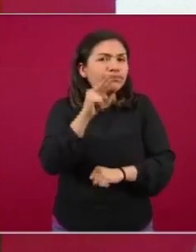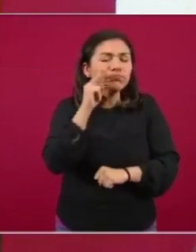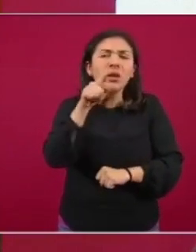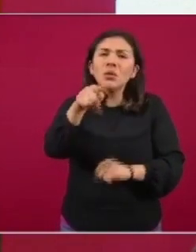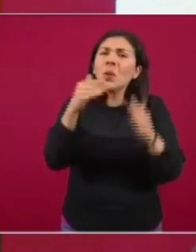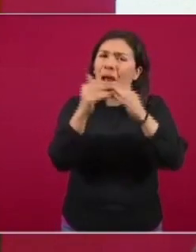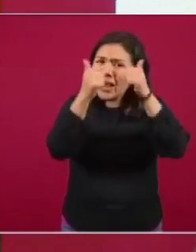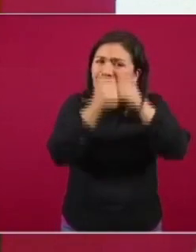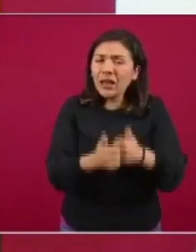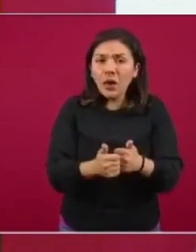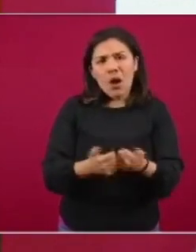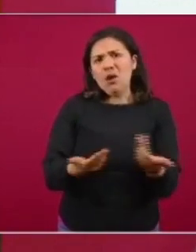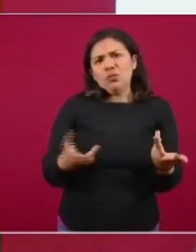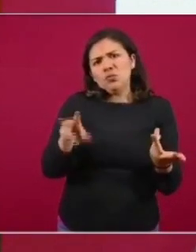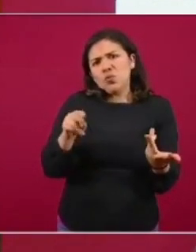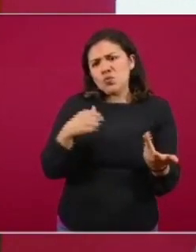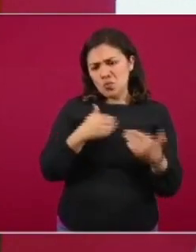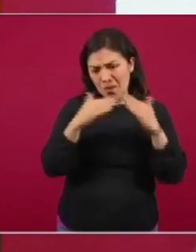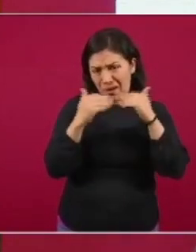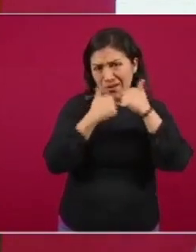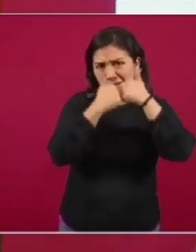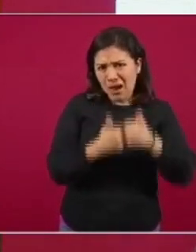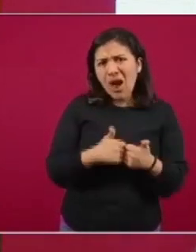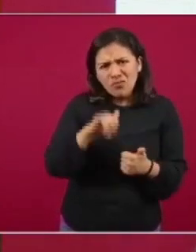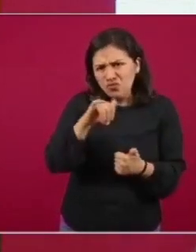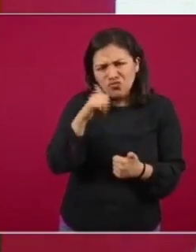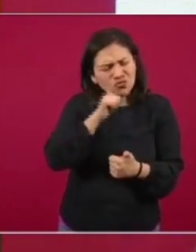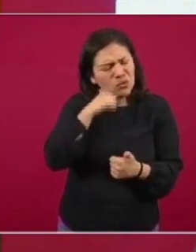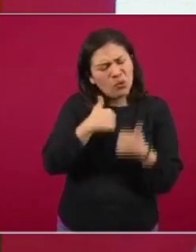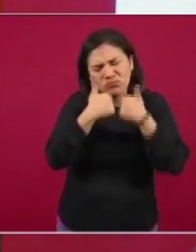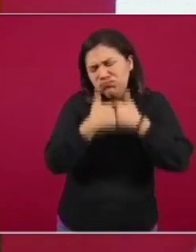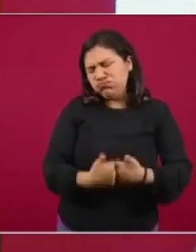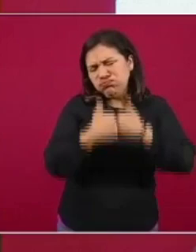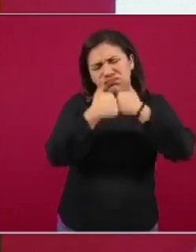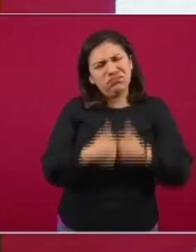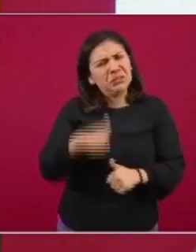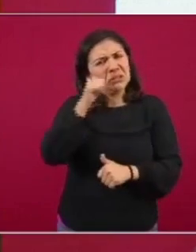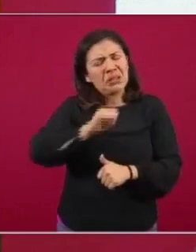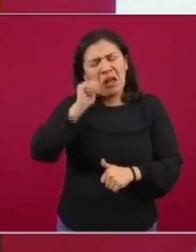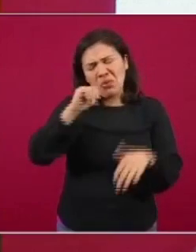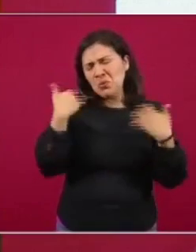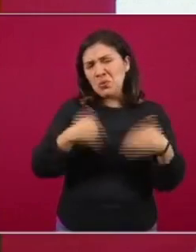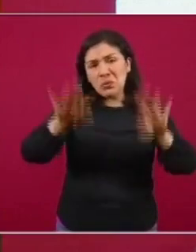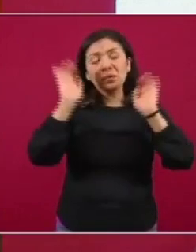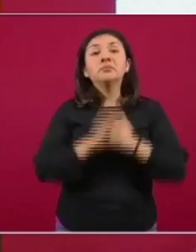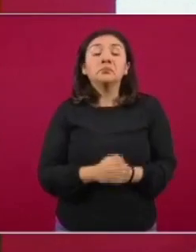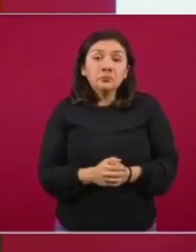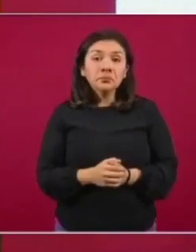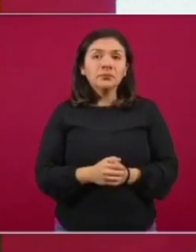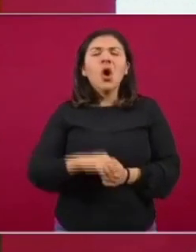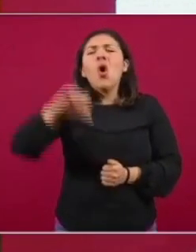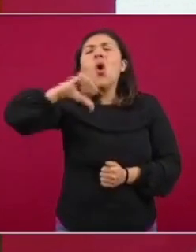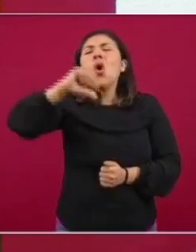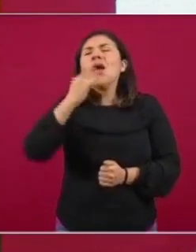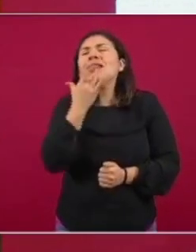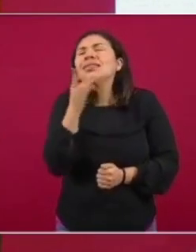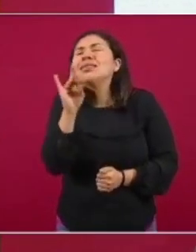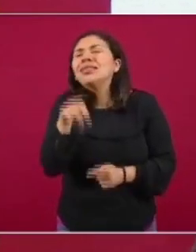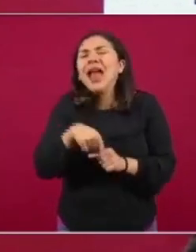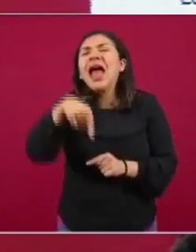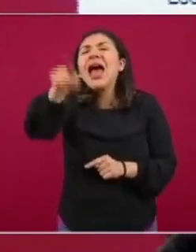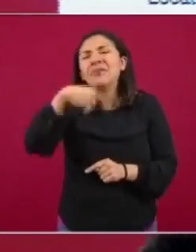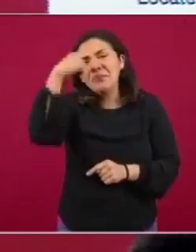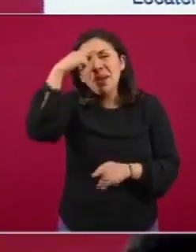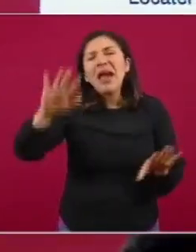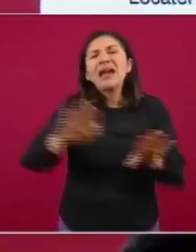quédate en casa. No, si nos quedamos en casa. No, siempre estamos en casa. Bueno, hoy vamos a ir a